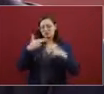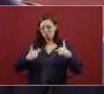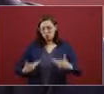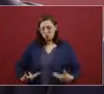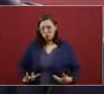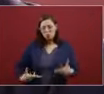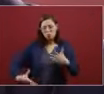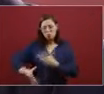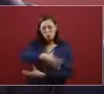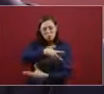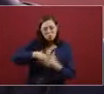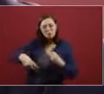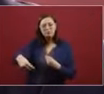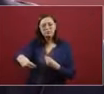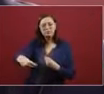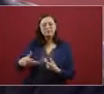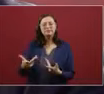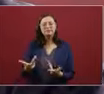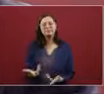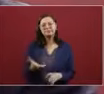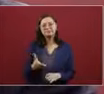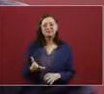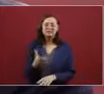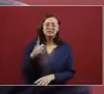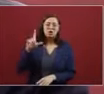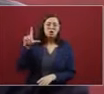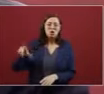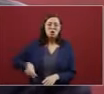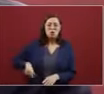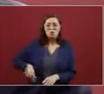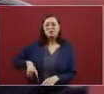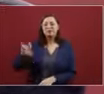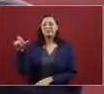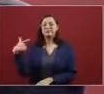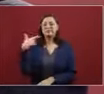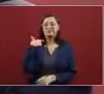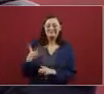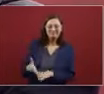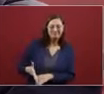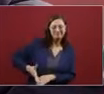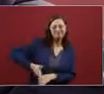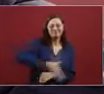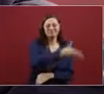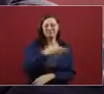El régimen neoliberal, el conservadurismo,